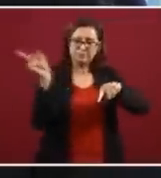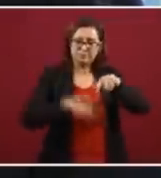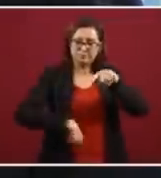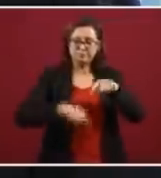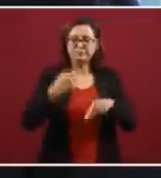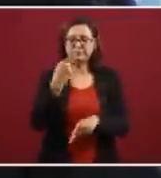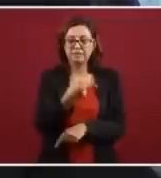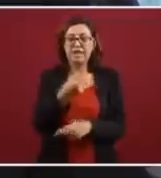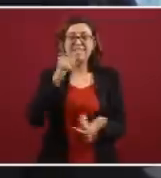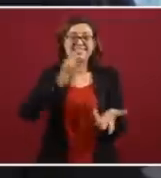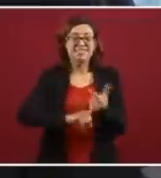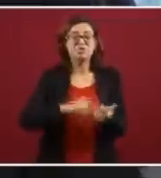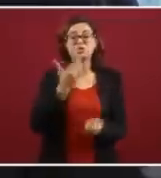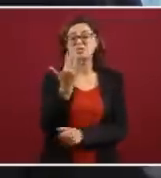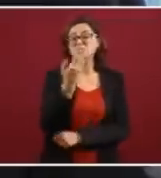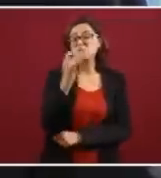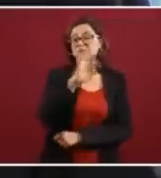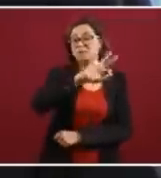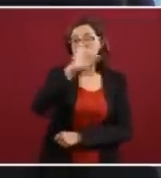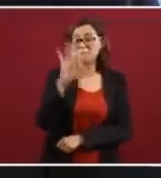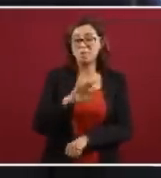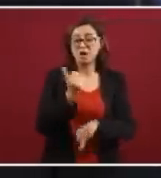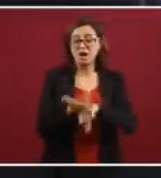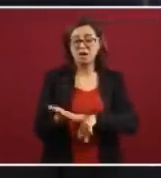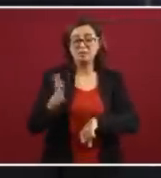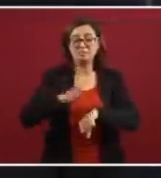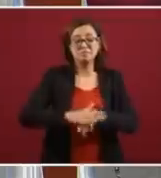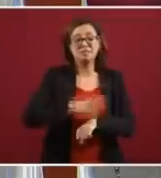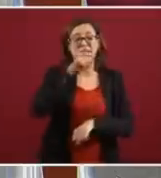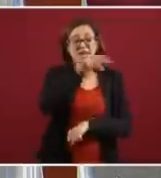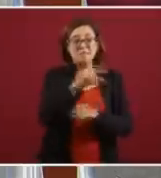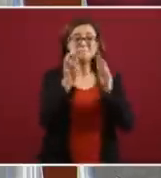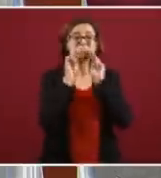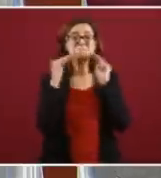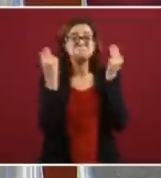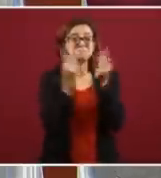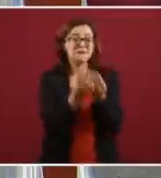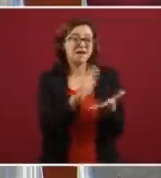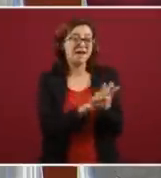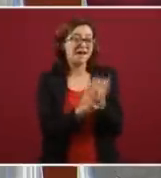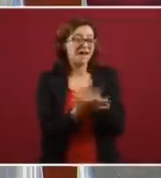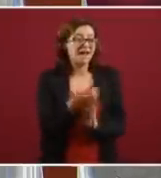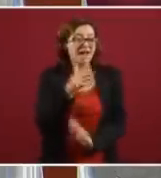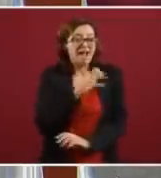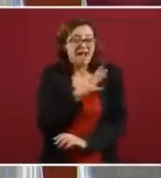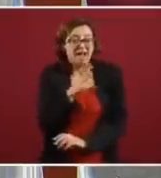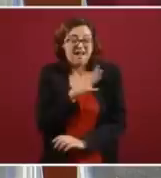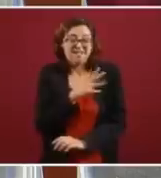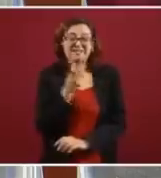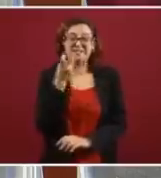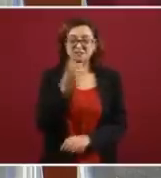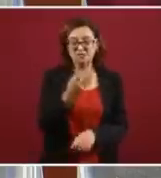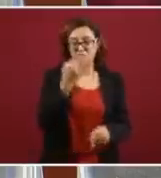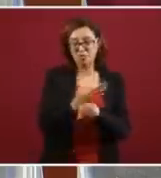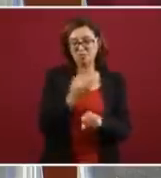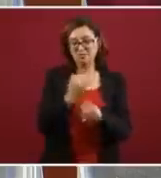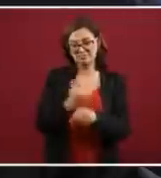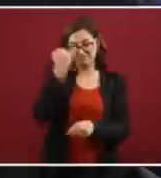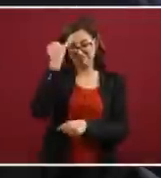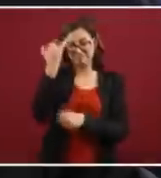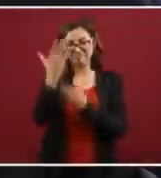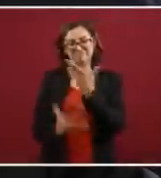el 50% del crimen organizado en el país. Esa es la relevancia de esta